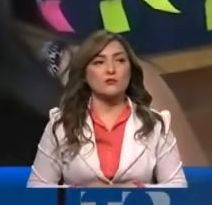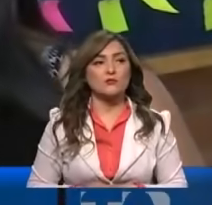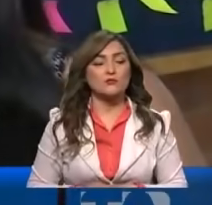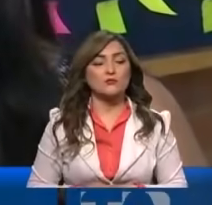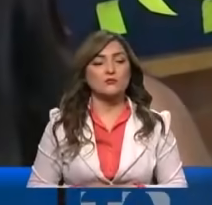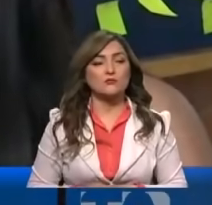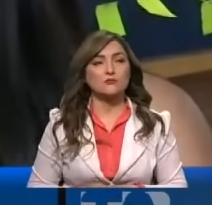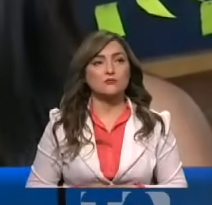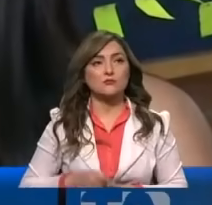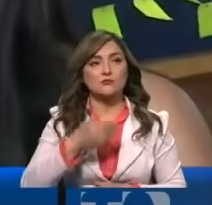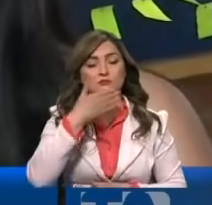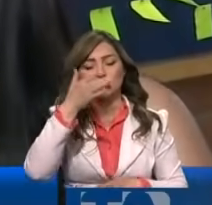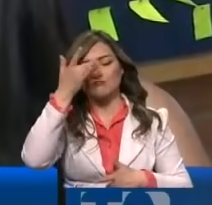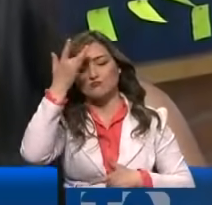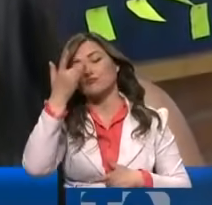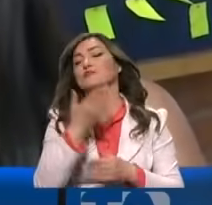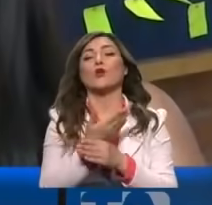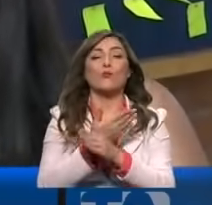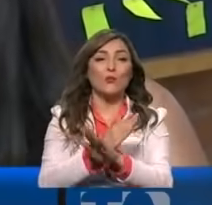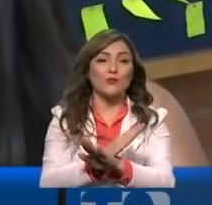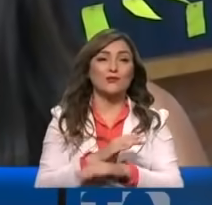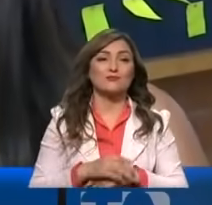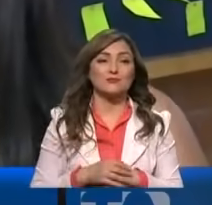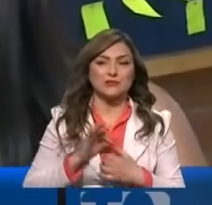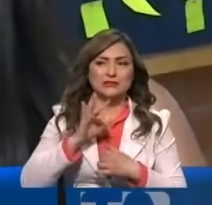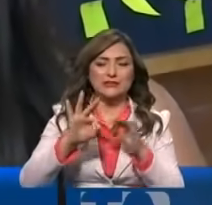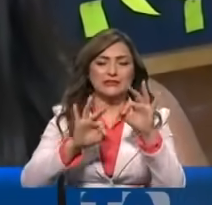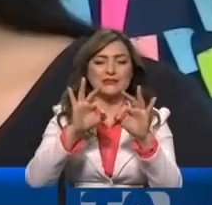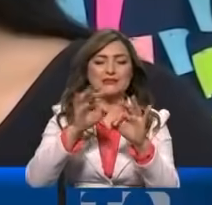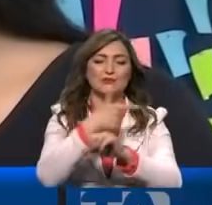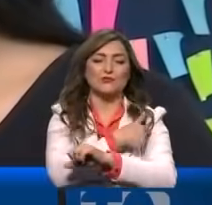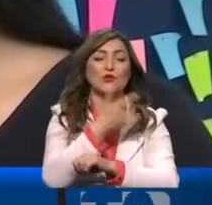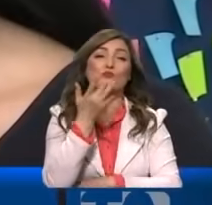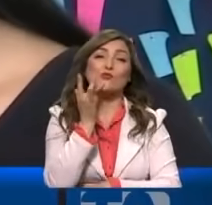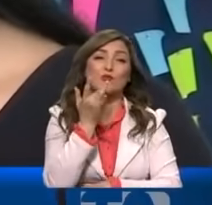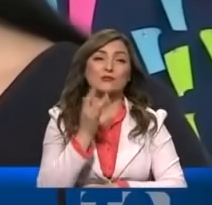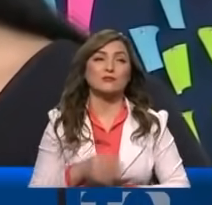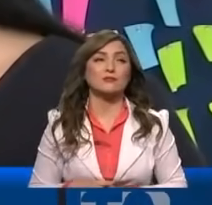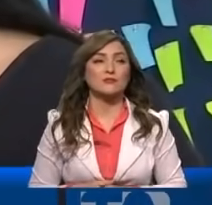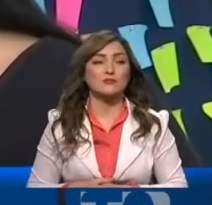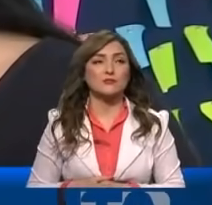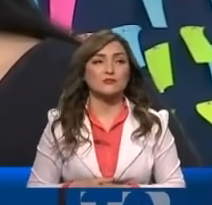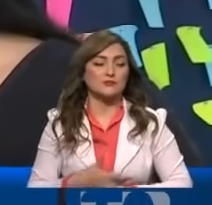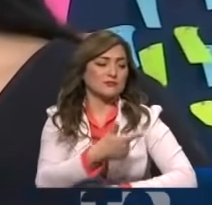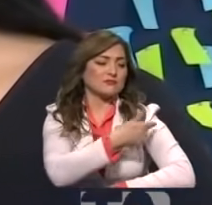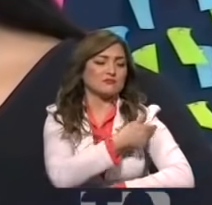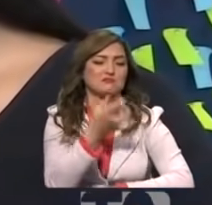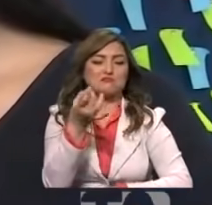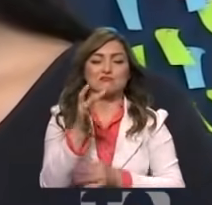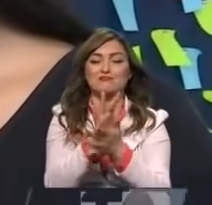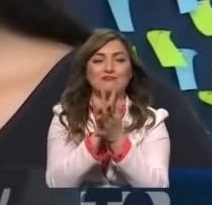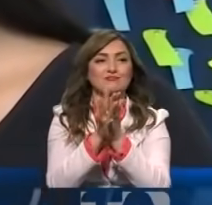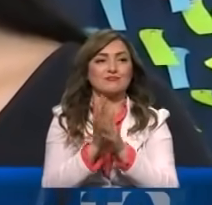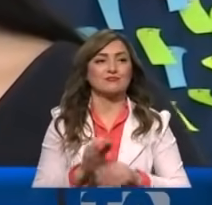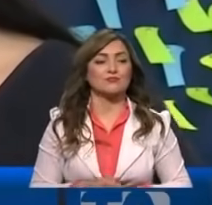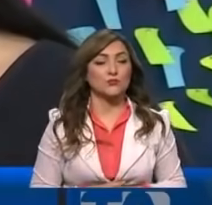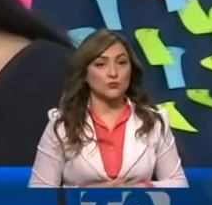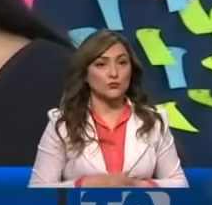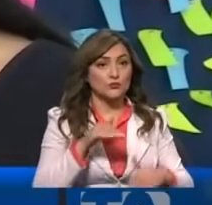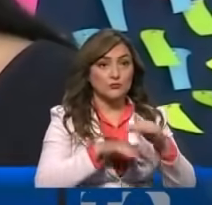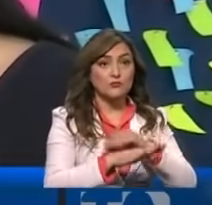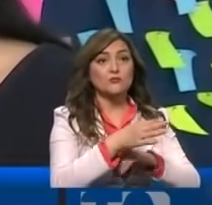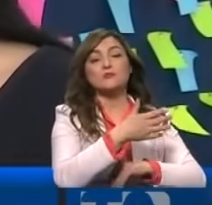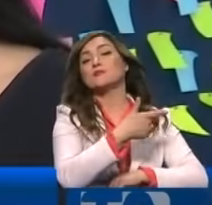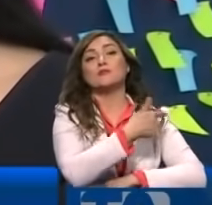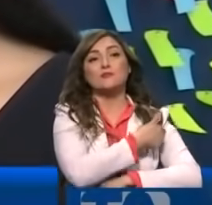la enfermedad y más la variante. Es preferible vacunarse. La verdad que sí, no se sentía el dolor. Fue rápido ingresar, hacer